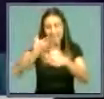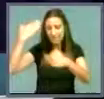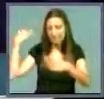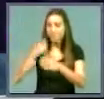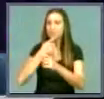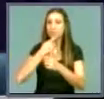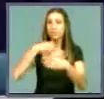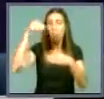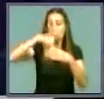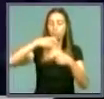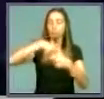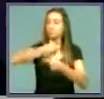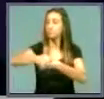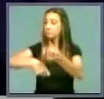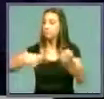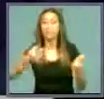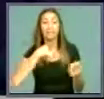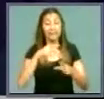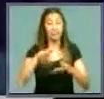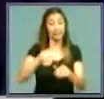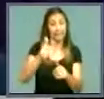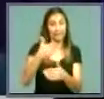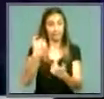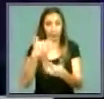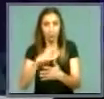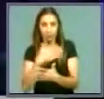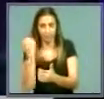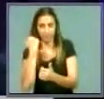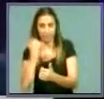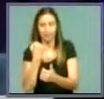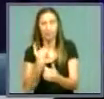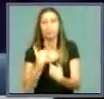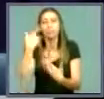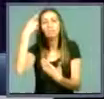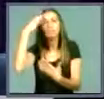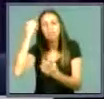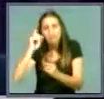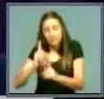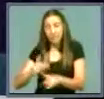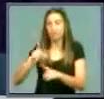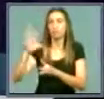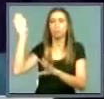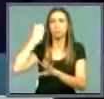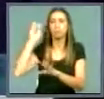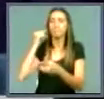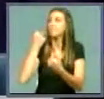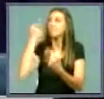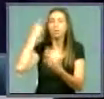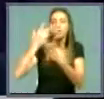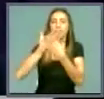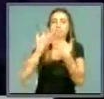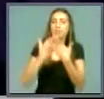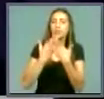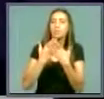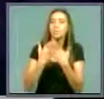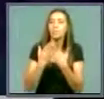los votos, tratando de que se ganara la elección, y me acuerdo de haber escuchado, no sé, creo que fueron los días donde escuché más